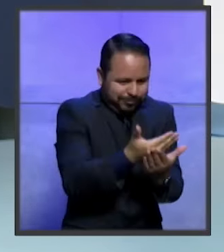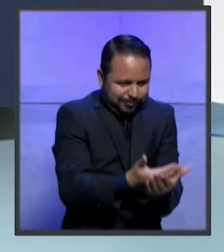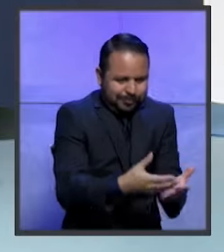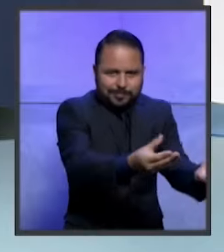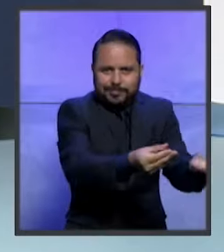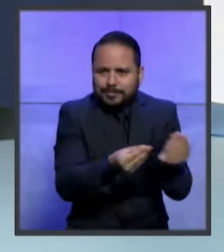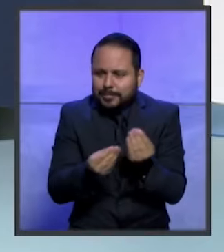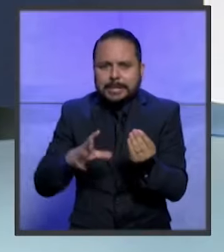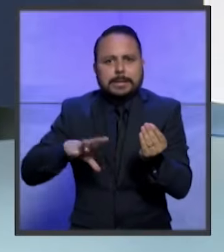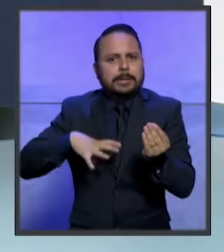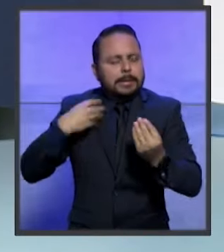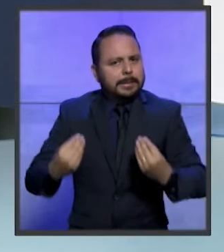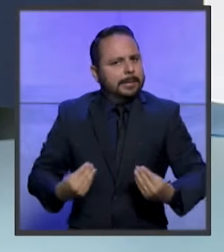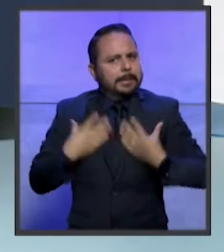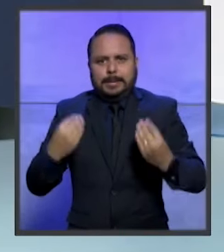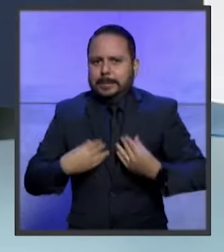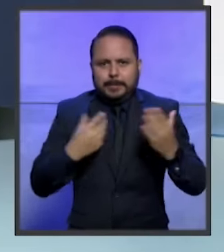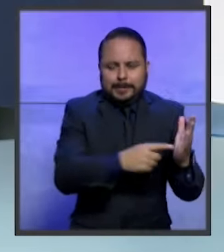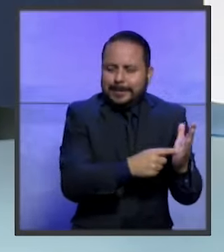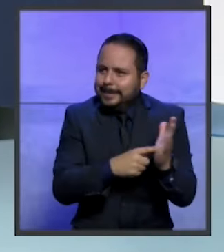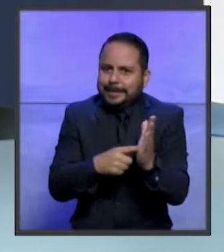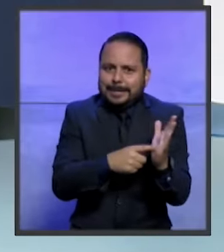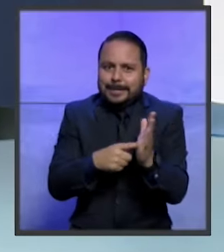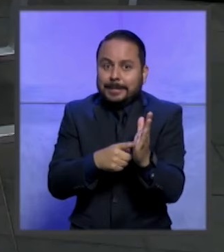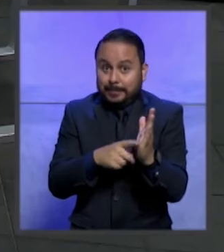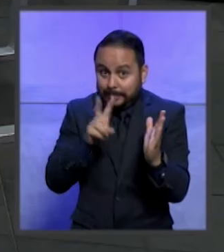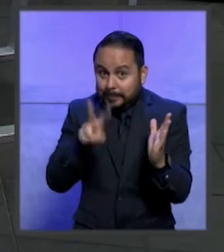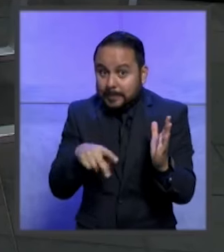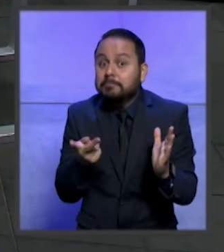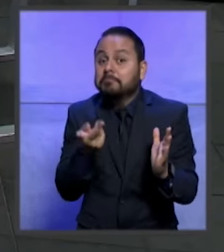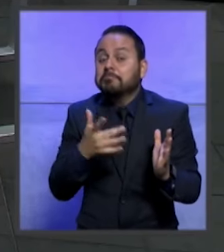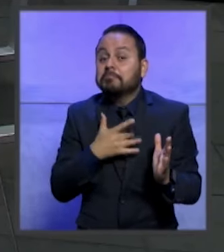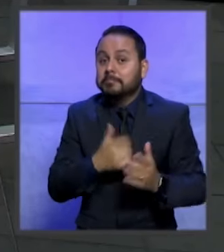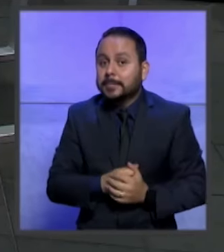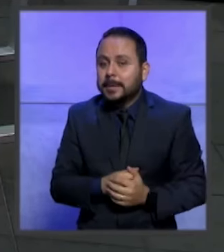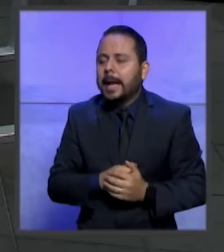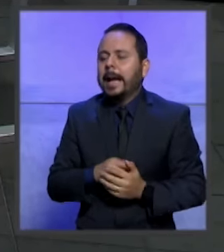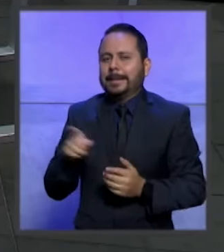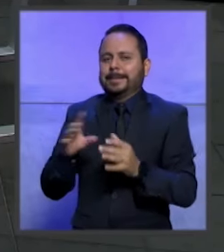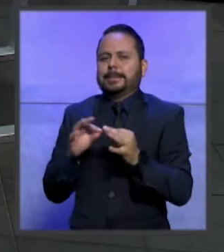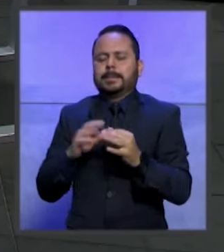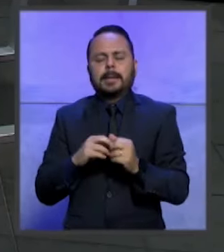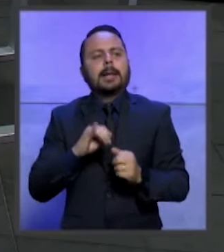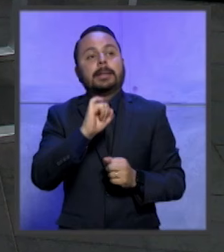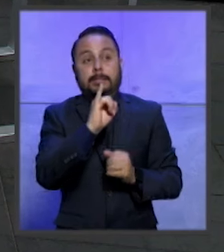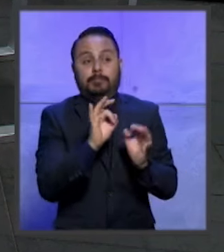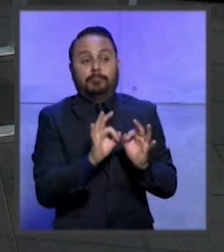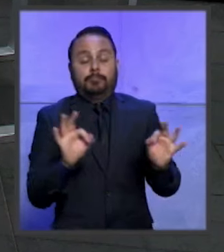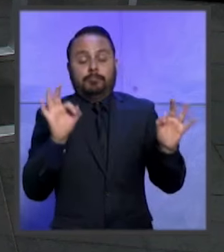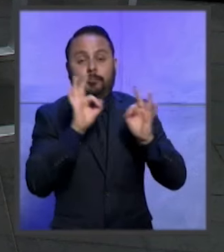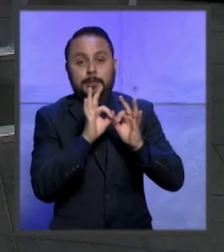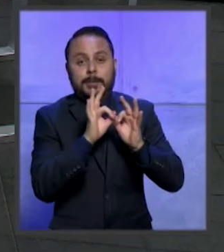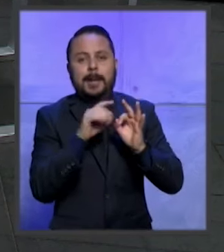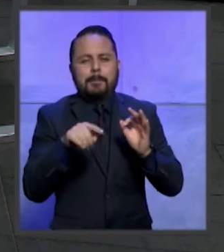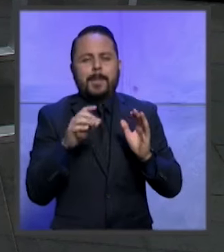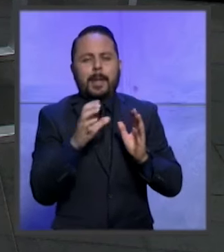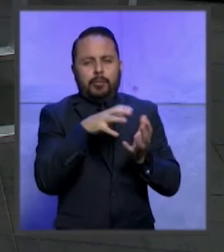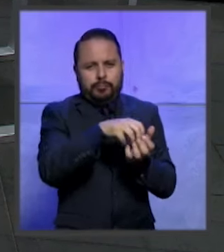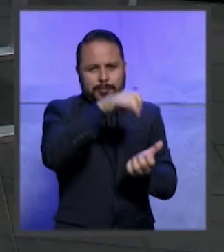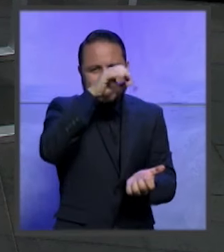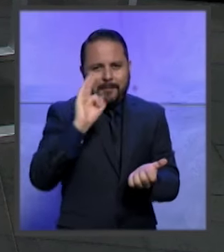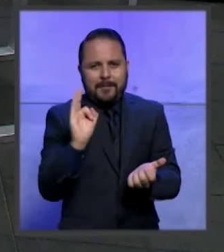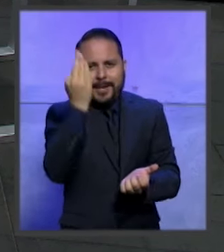toda la atención todo el entusiasmo toda la responsabilidad qué nos dices sí efectivamente esto es muy importante en la